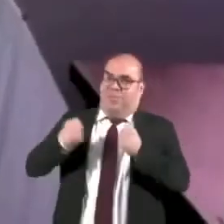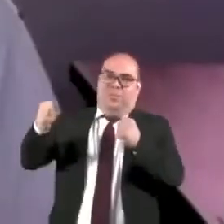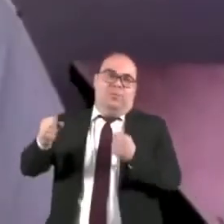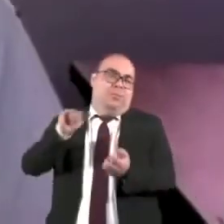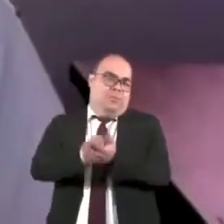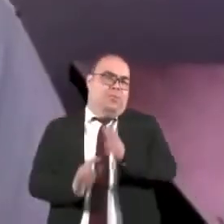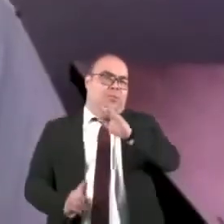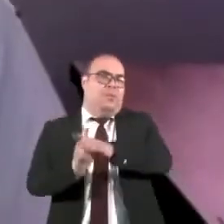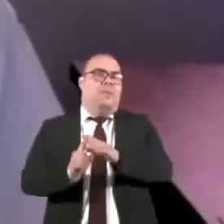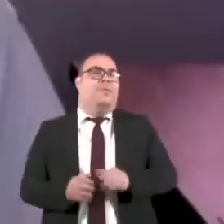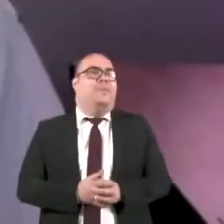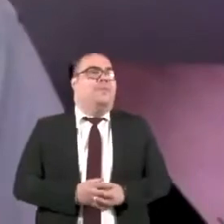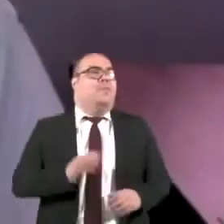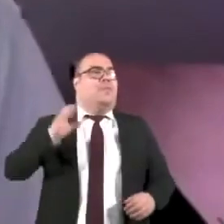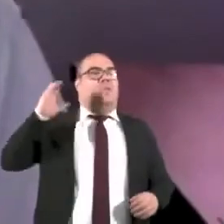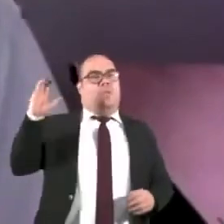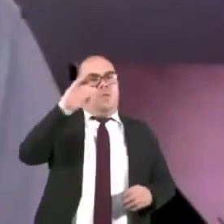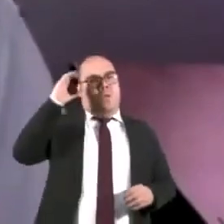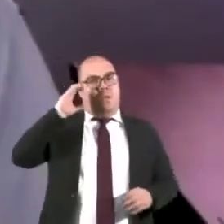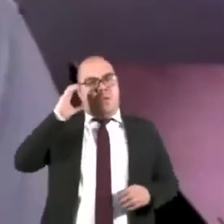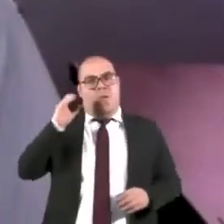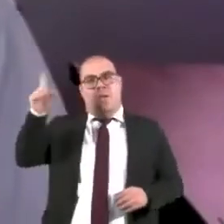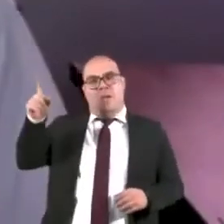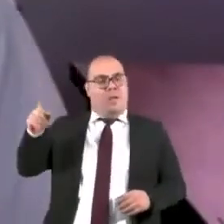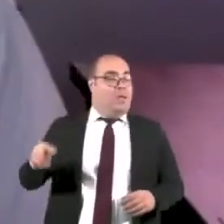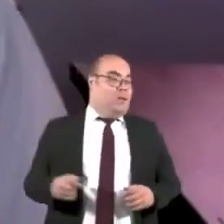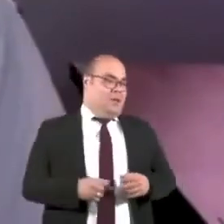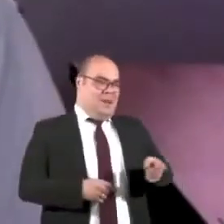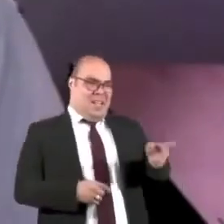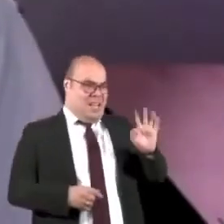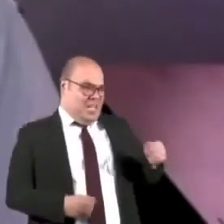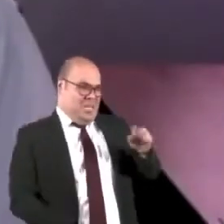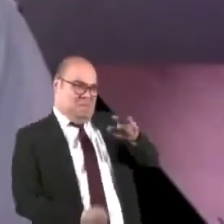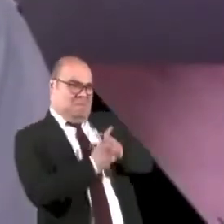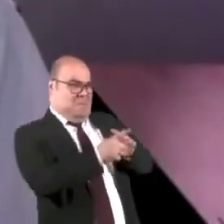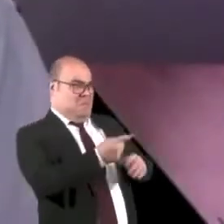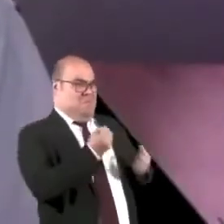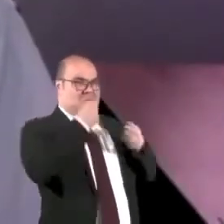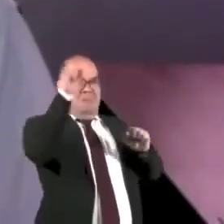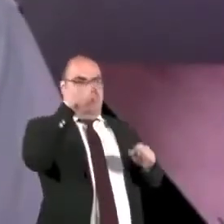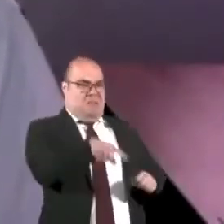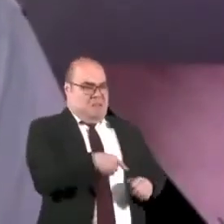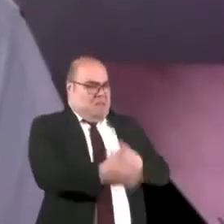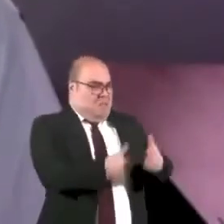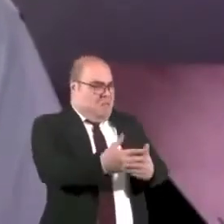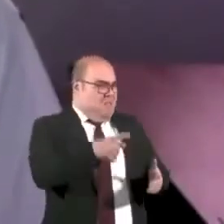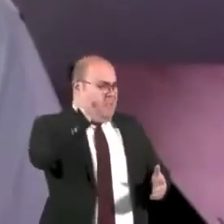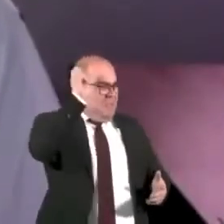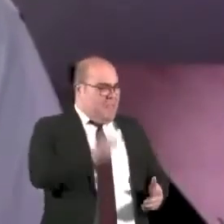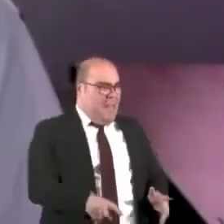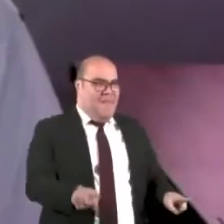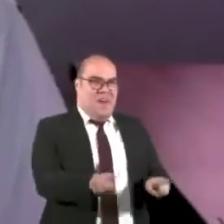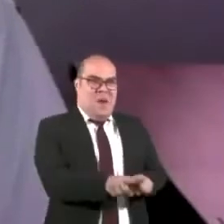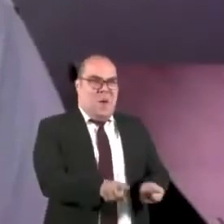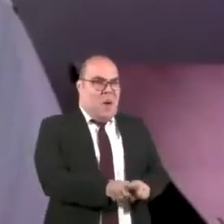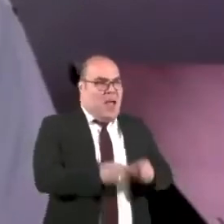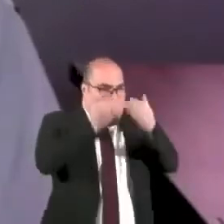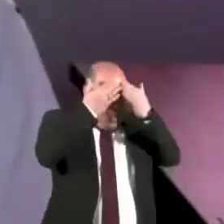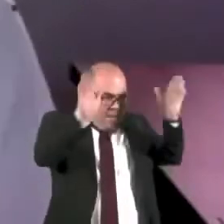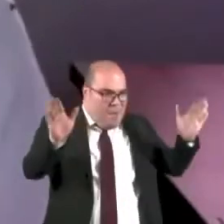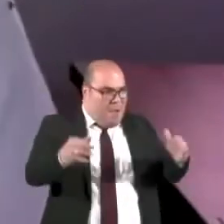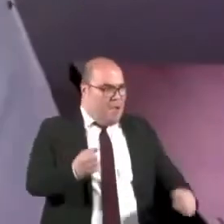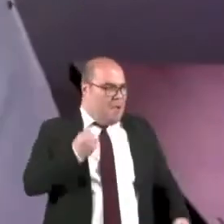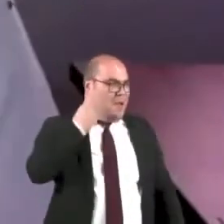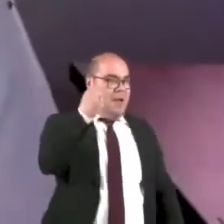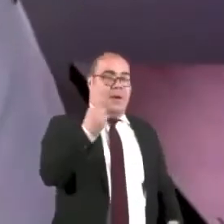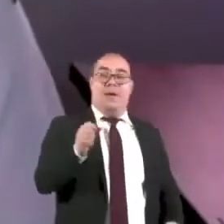Colombia se ufanó por décadas de ser la supuesta Grecia latinoamericana y de tener la democracia más antigua del continente. Lo